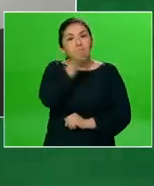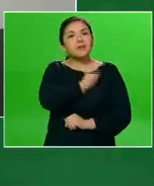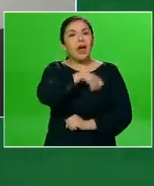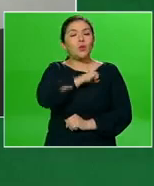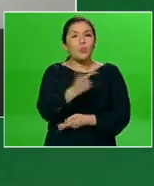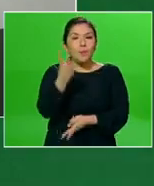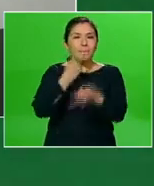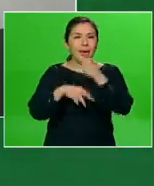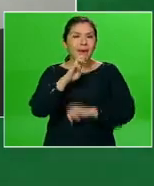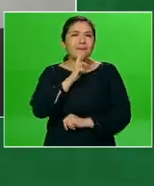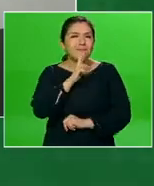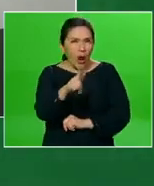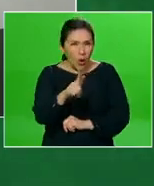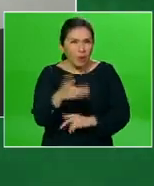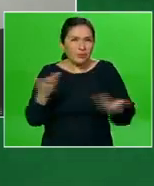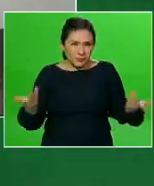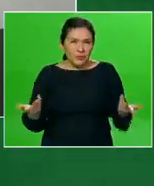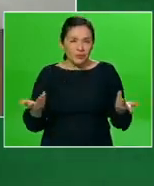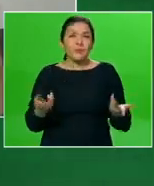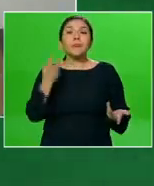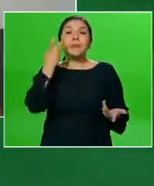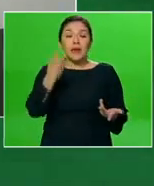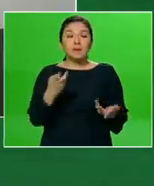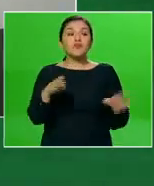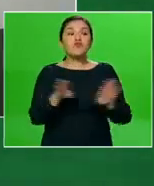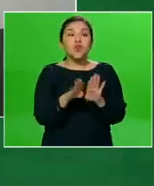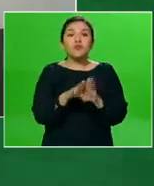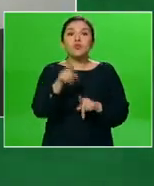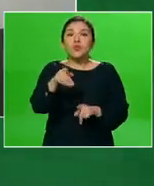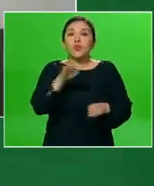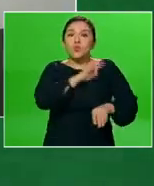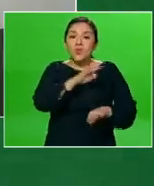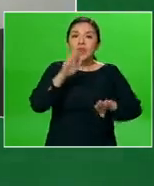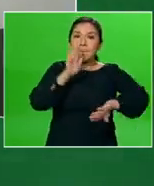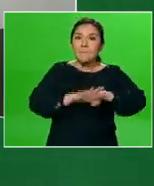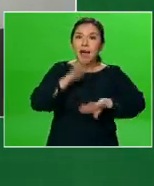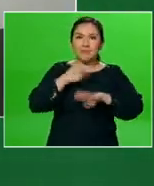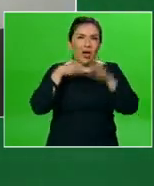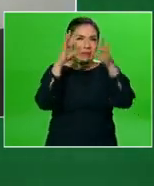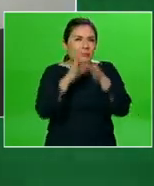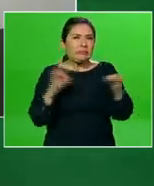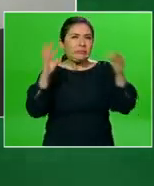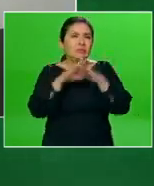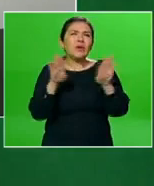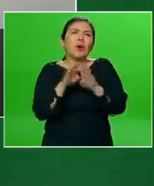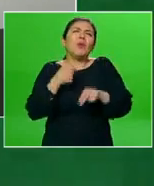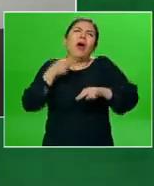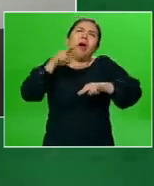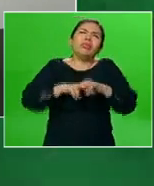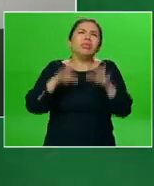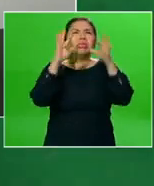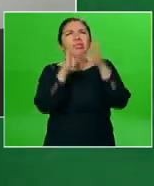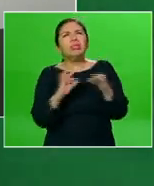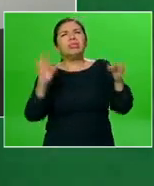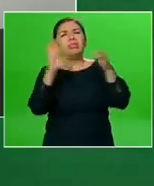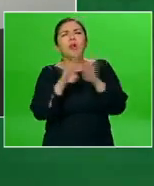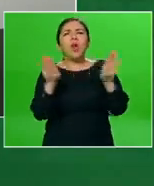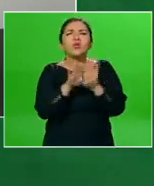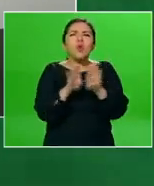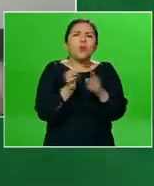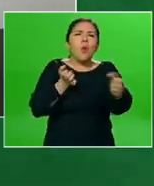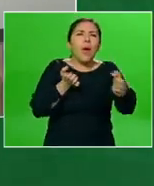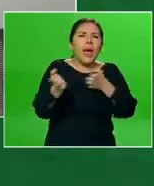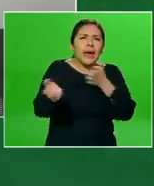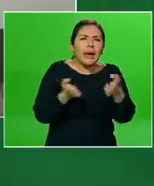entonces para ser más didáctico en esta plática porque no me gusta nunca hablar del ejercicio sin que las personas tienen